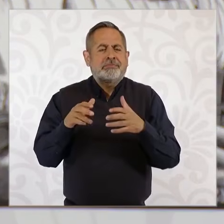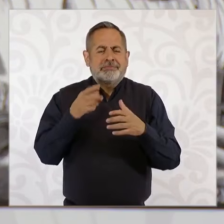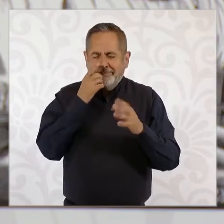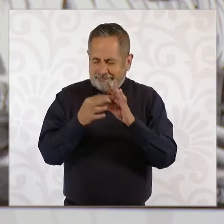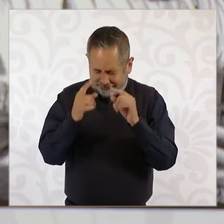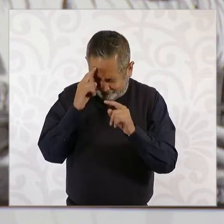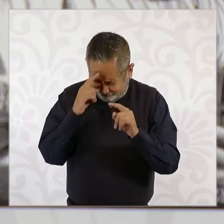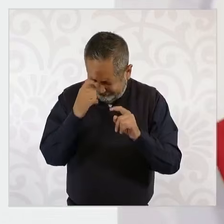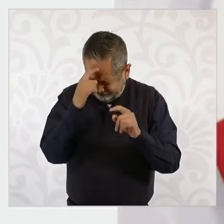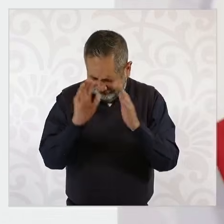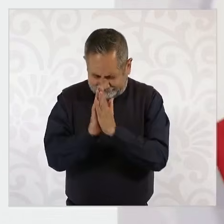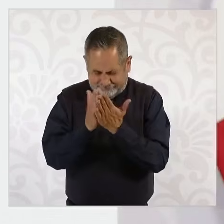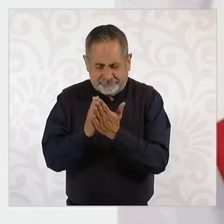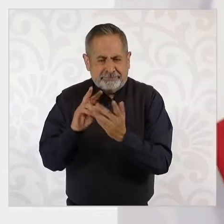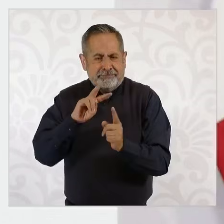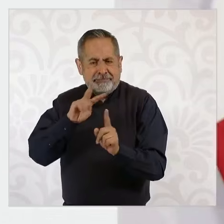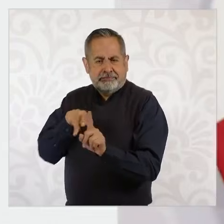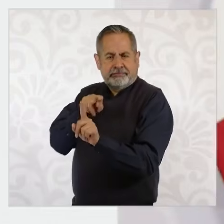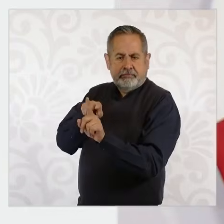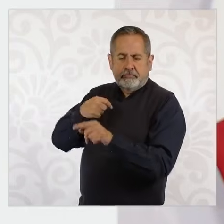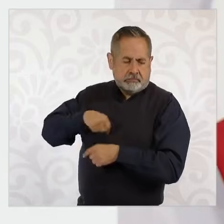se me olvidó el autor de La visión de los vencidos,